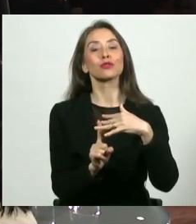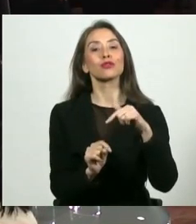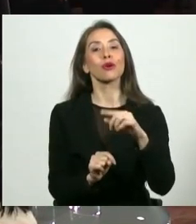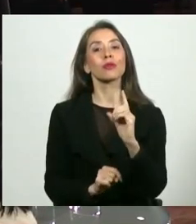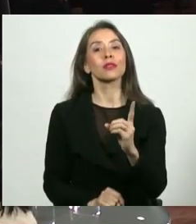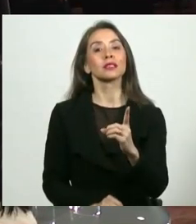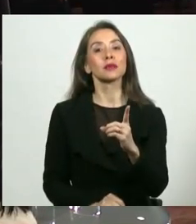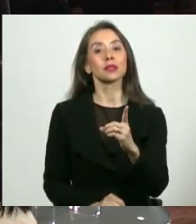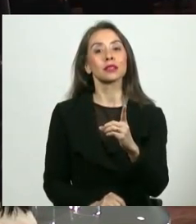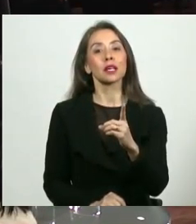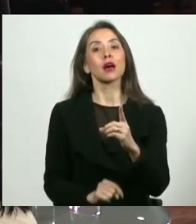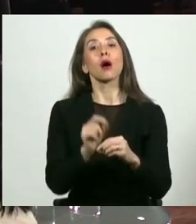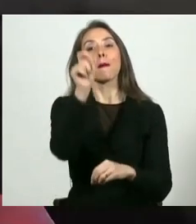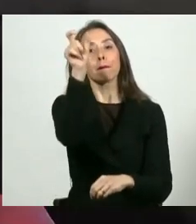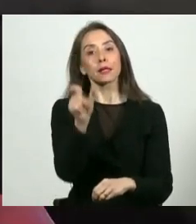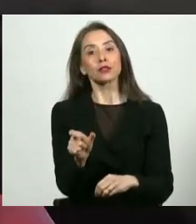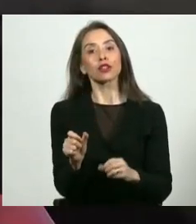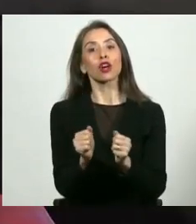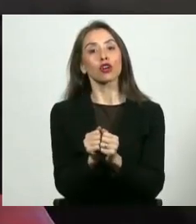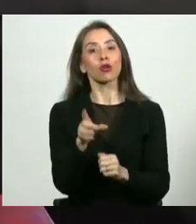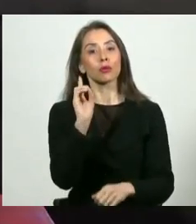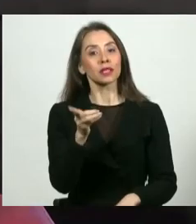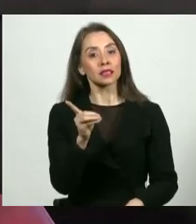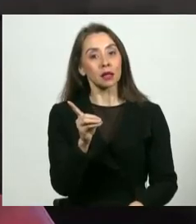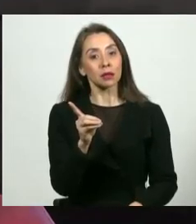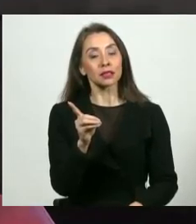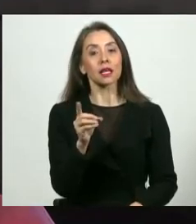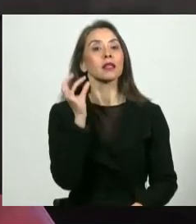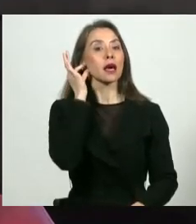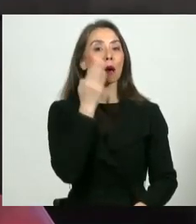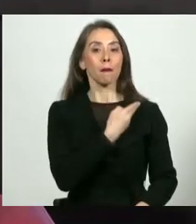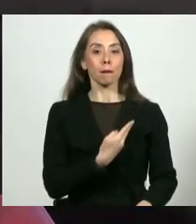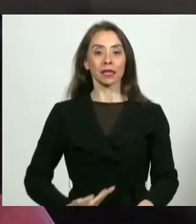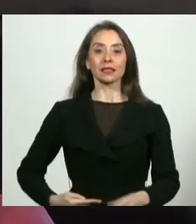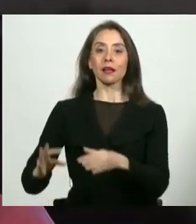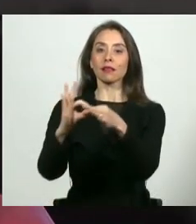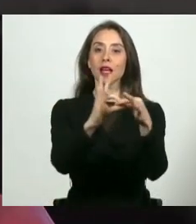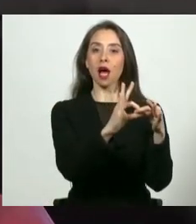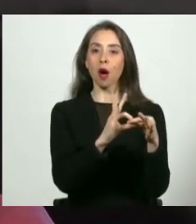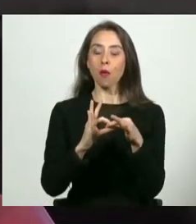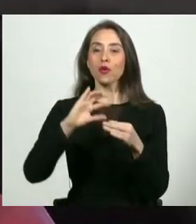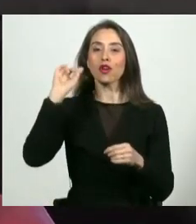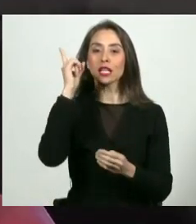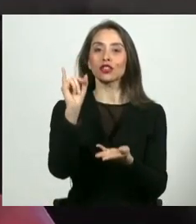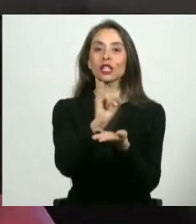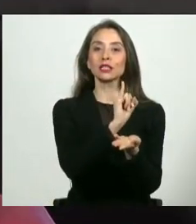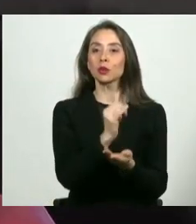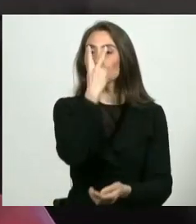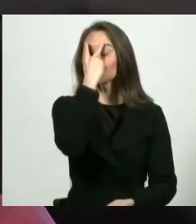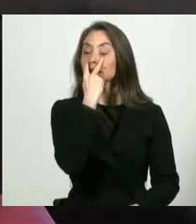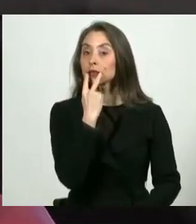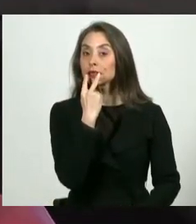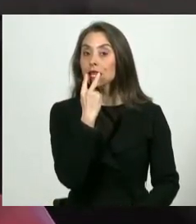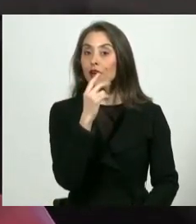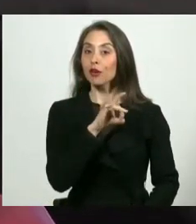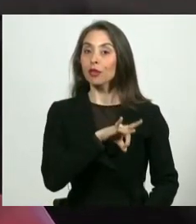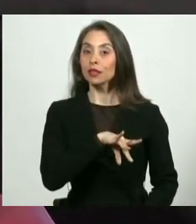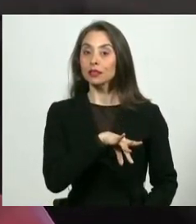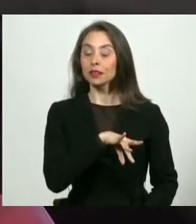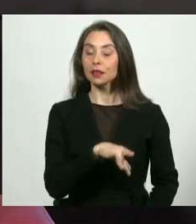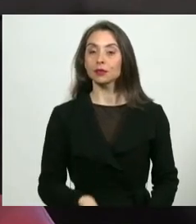de Discapacidad o Personas con Discapacidad, presidenta de la Unión Nacional de Instituciones de Ciegos de